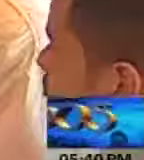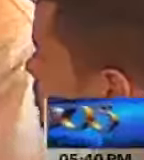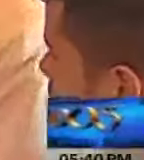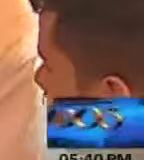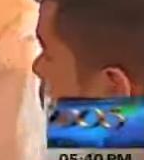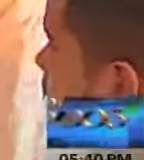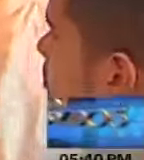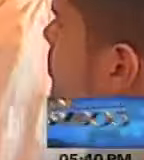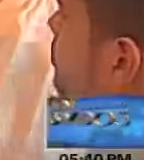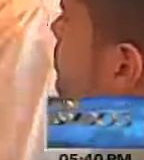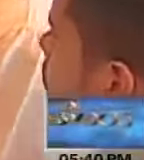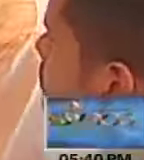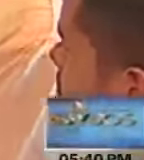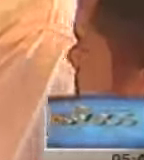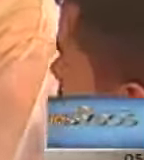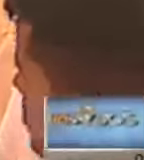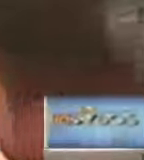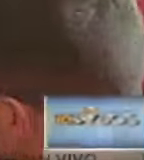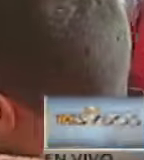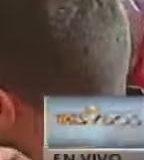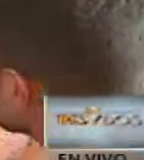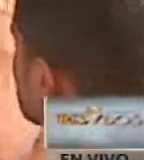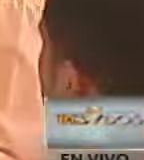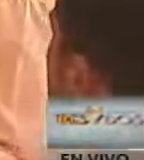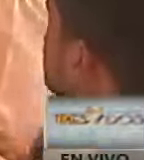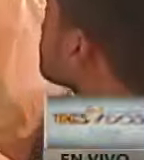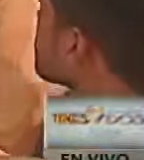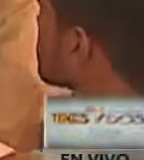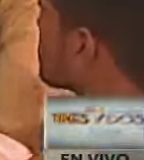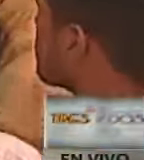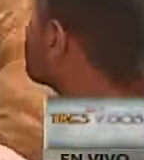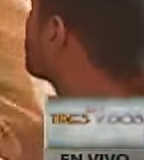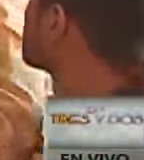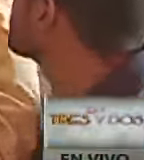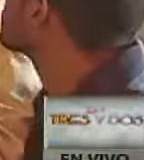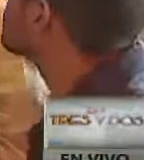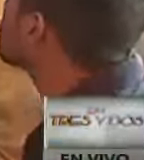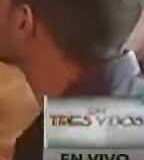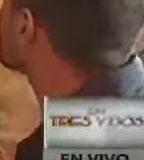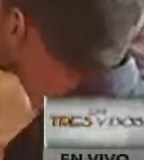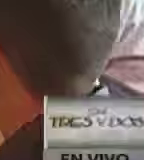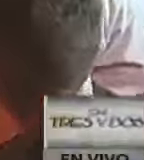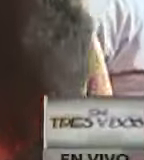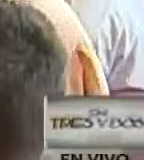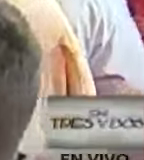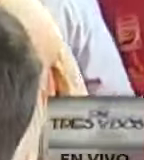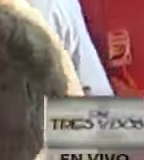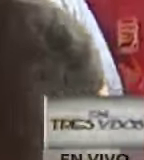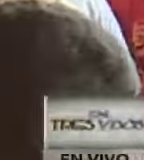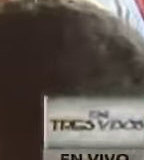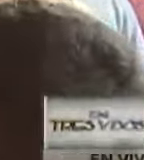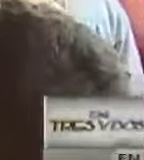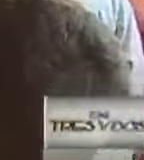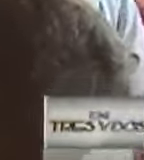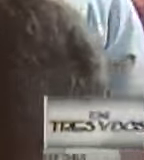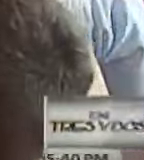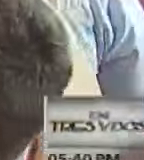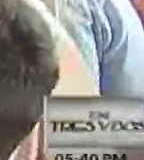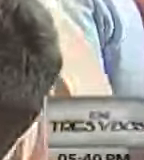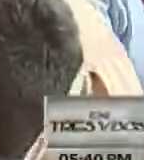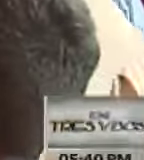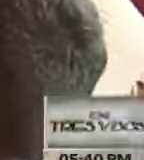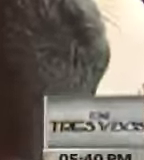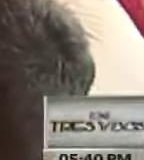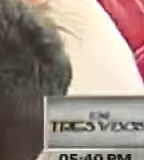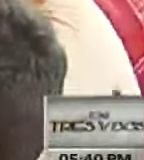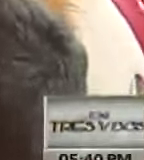la clase obrera, que hace, que trata de saludar al primer mandatario nacional, quienes han